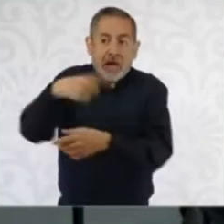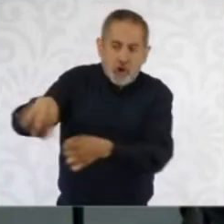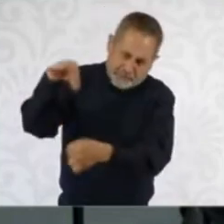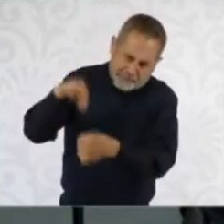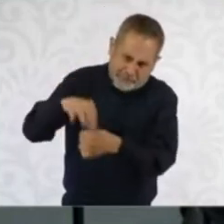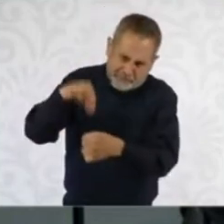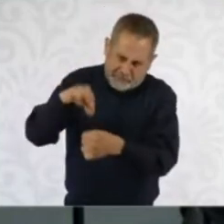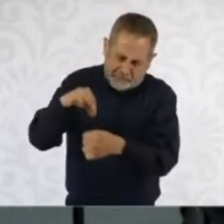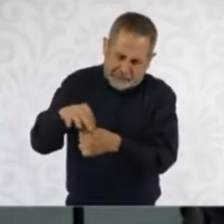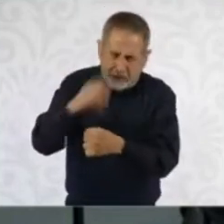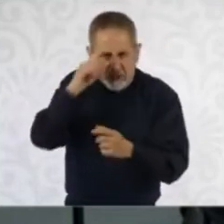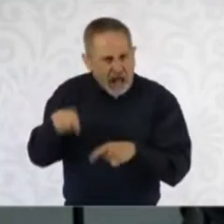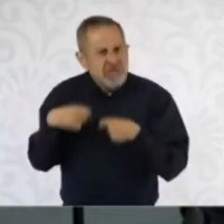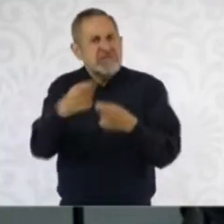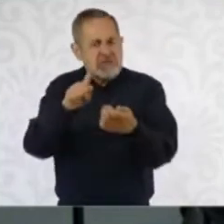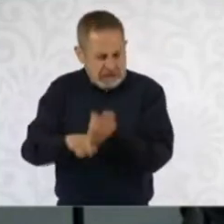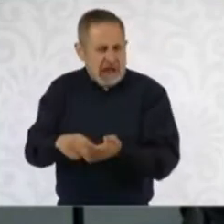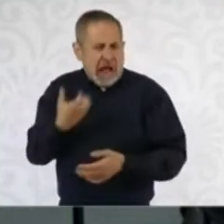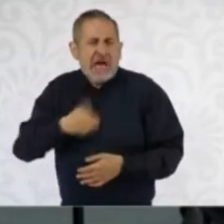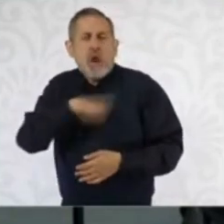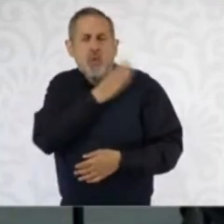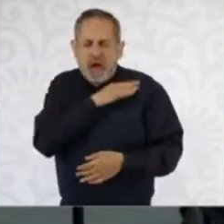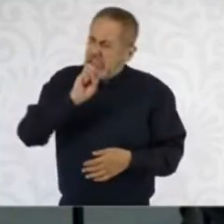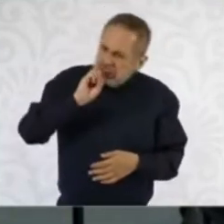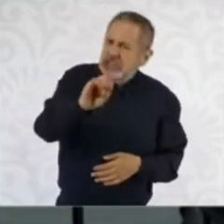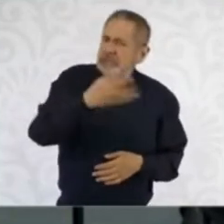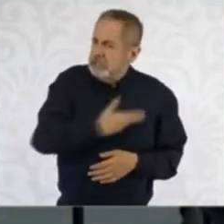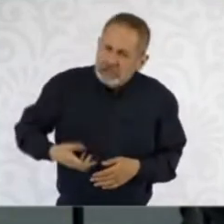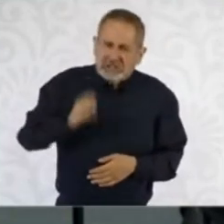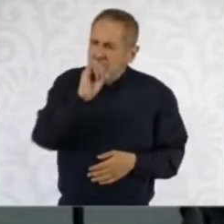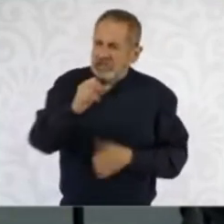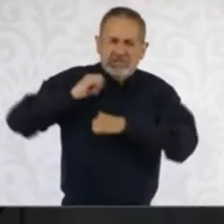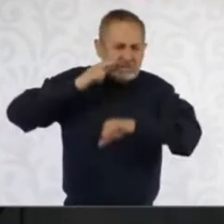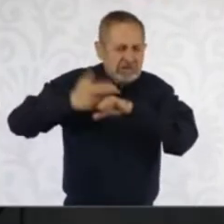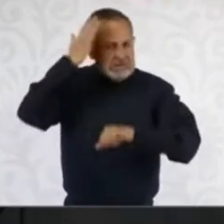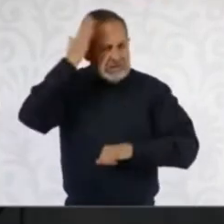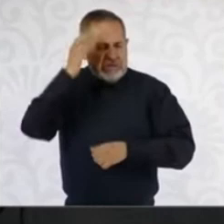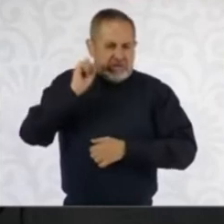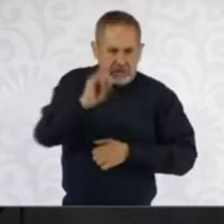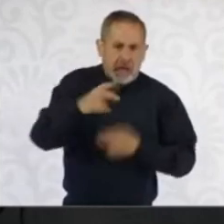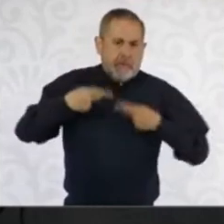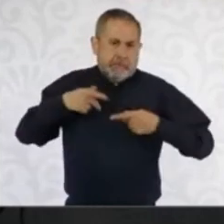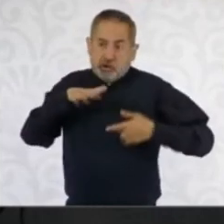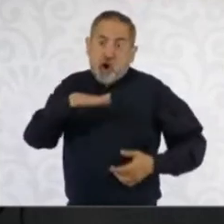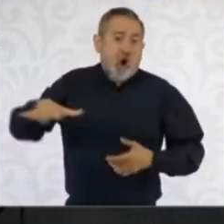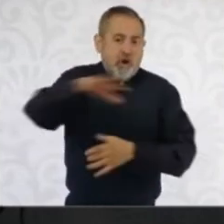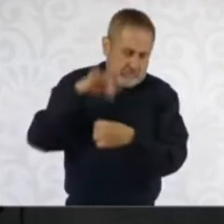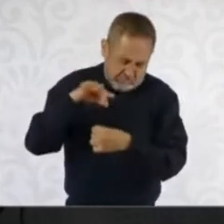usted pues la oportunidad de estar aquí al frente y estar aquí con usted, con nosotros, informándonos.